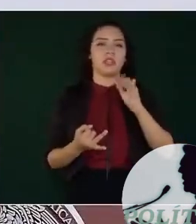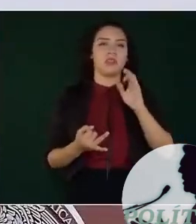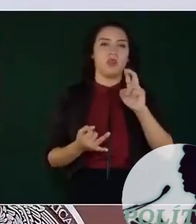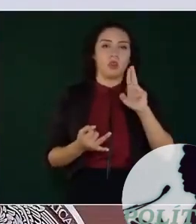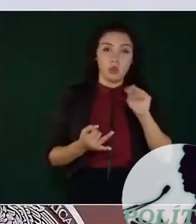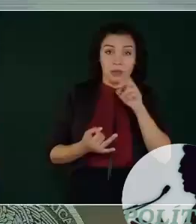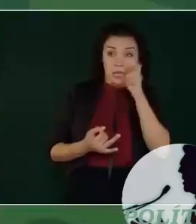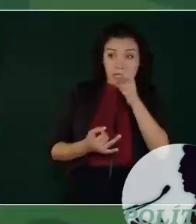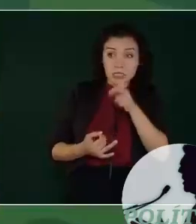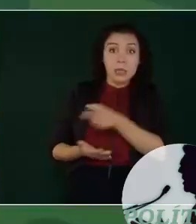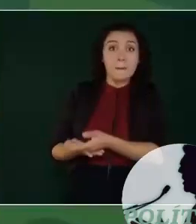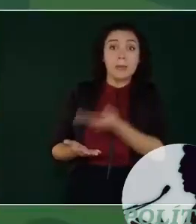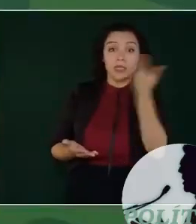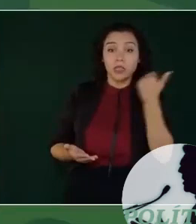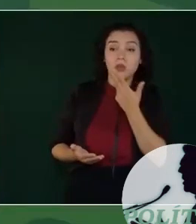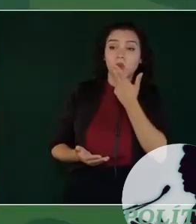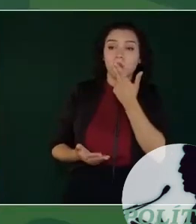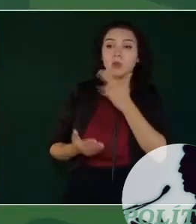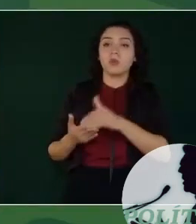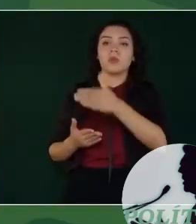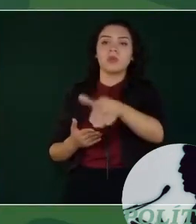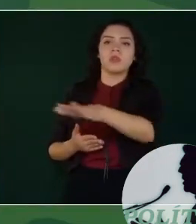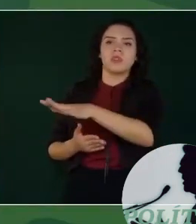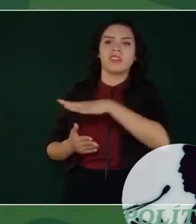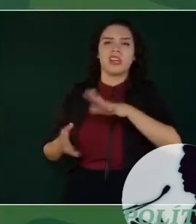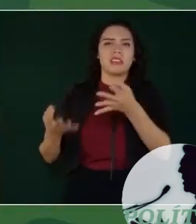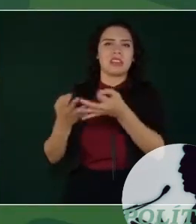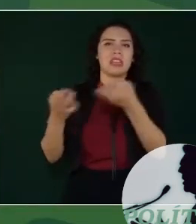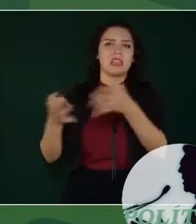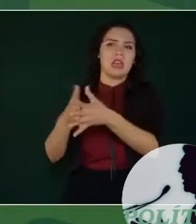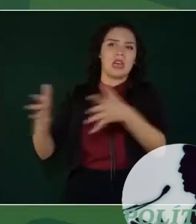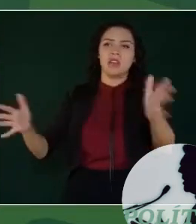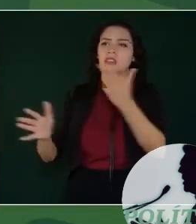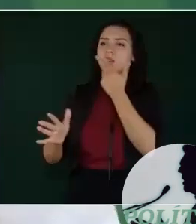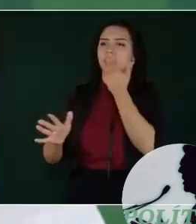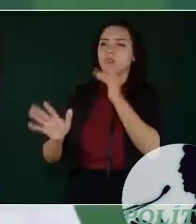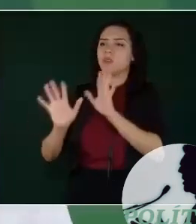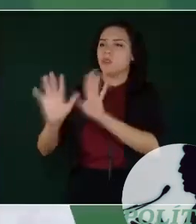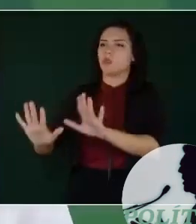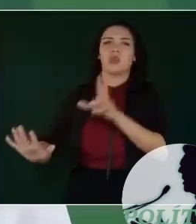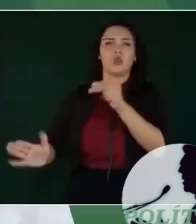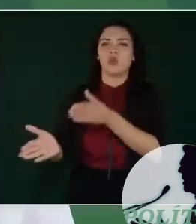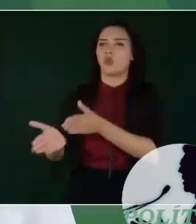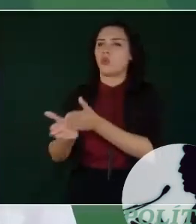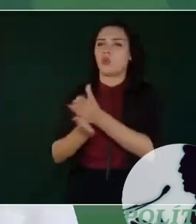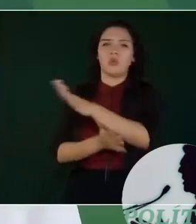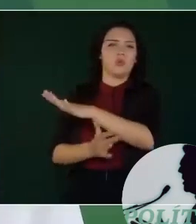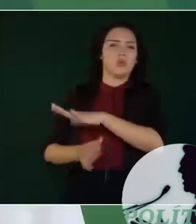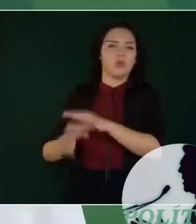territorial en donde al frente se tienen más o menos 3 hectáreas que están totalmente despejadas. No hay